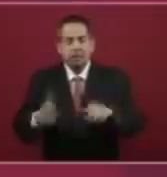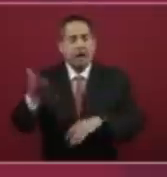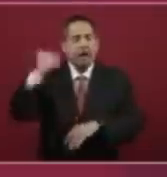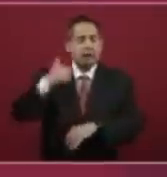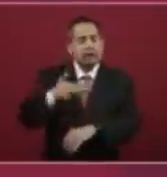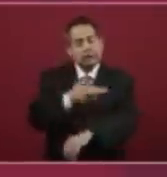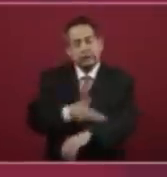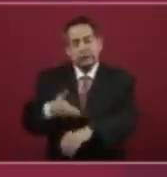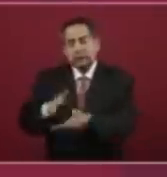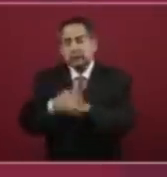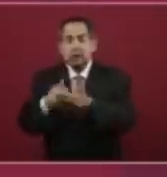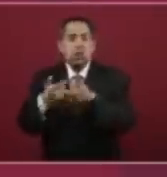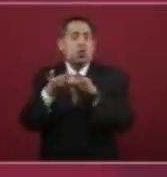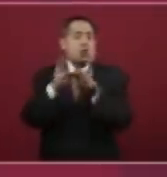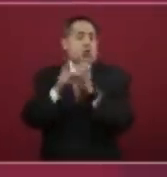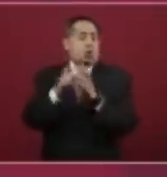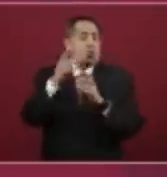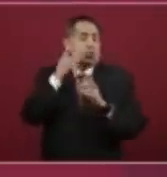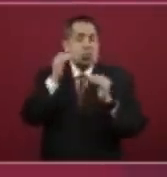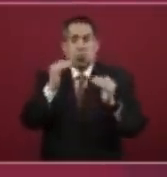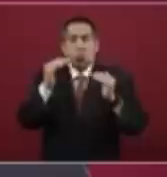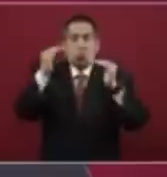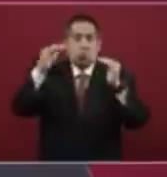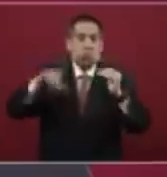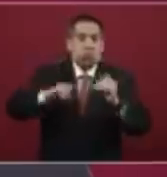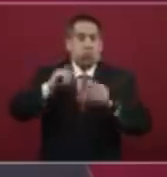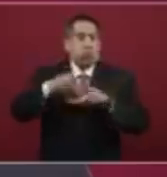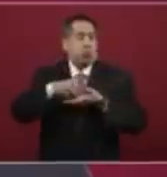burocracia dorada,